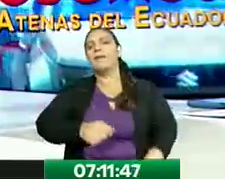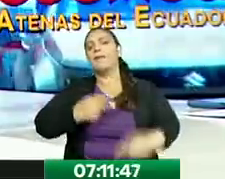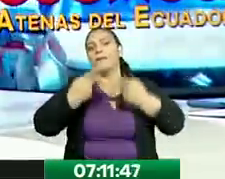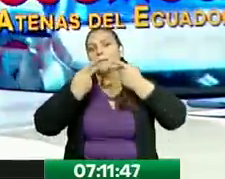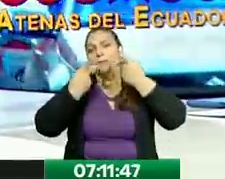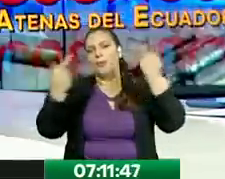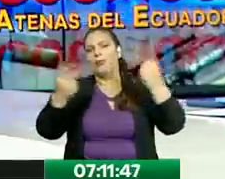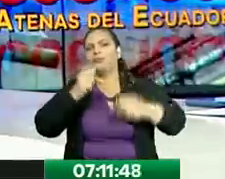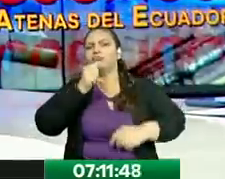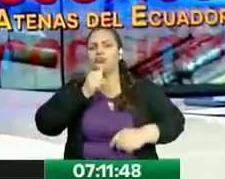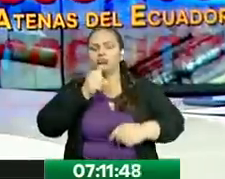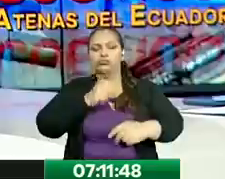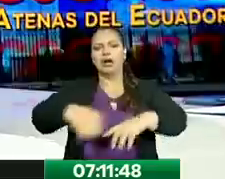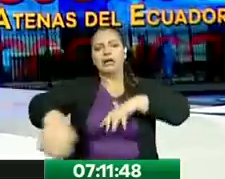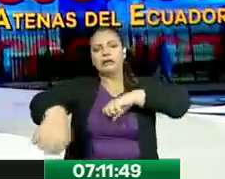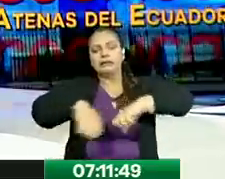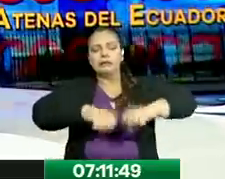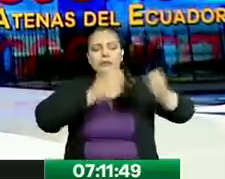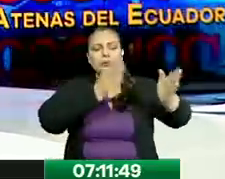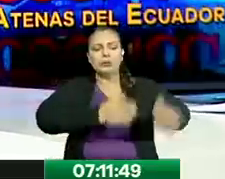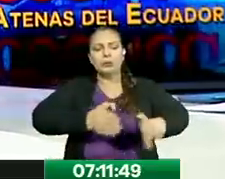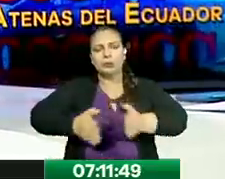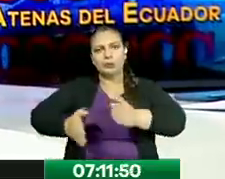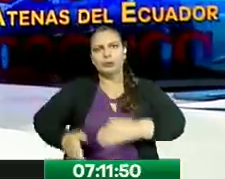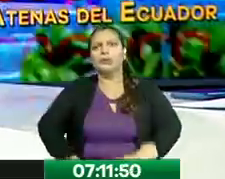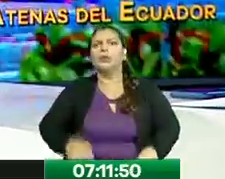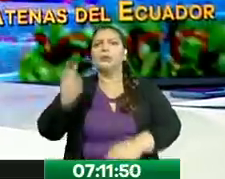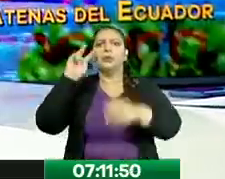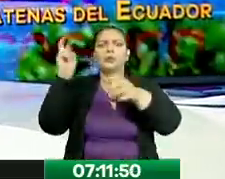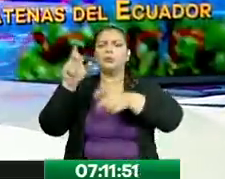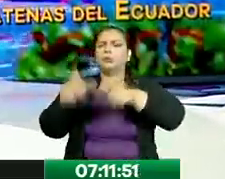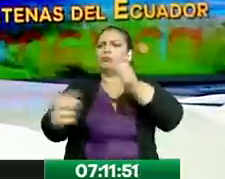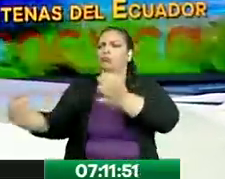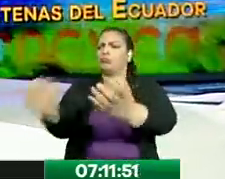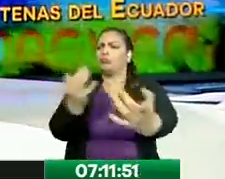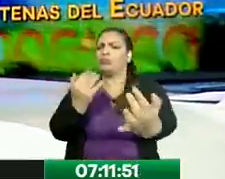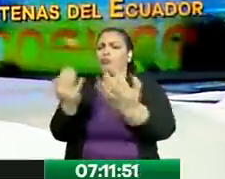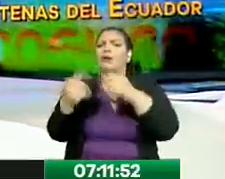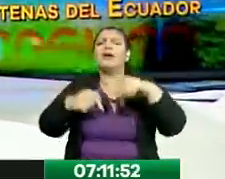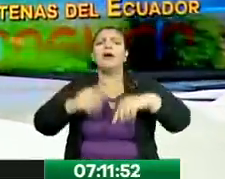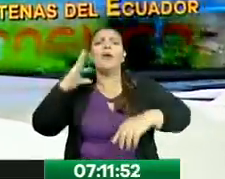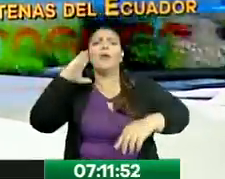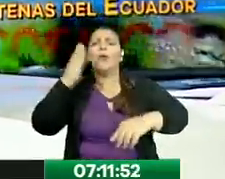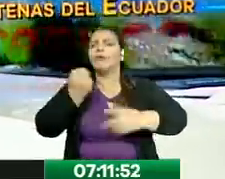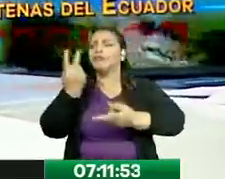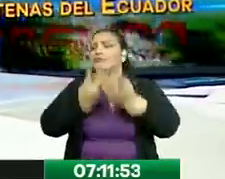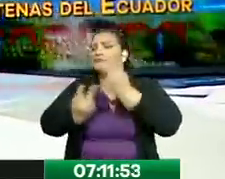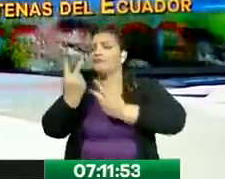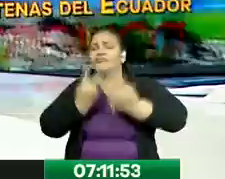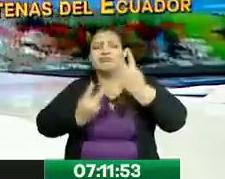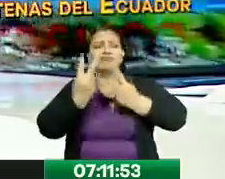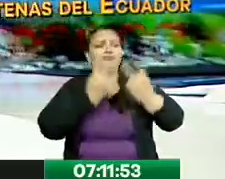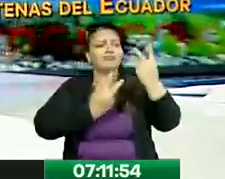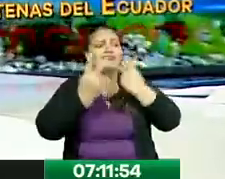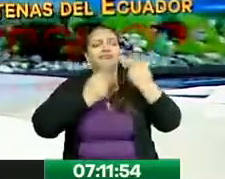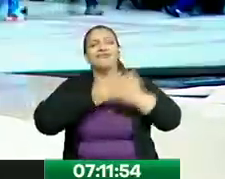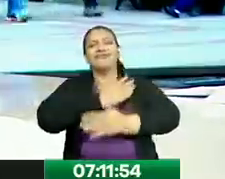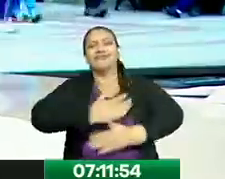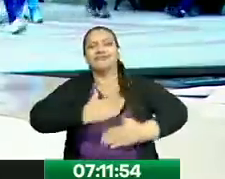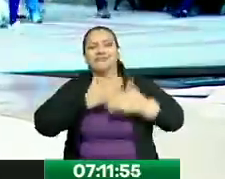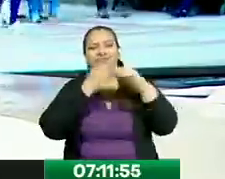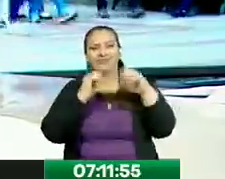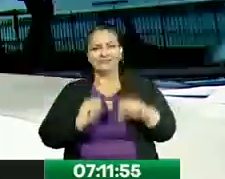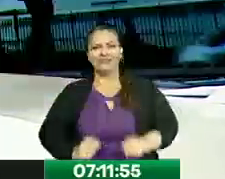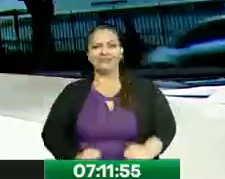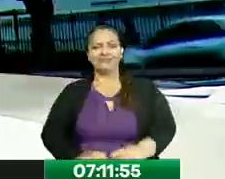gratuita para recibir a los turistas que deseen disfrutar de las fiestas de la atenas del ecuador